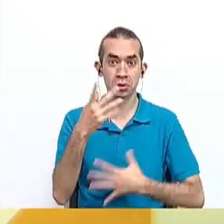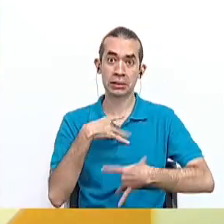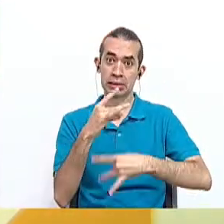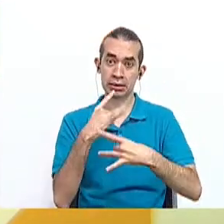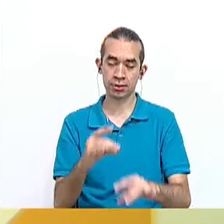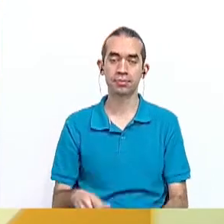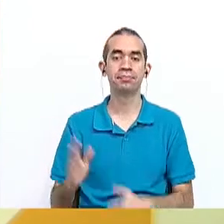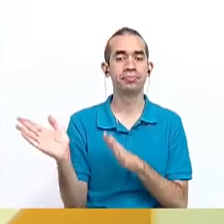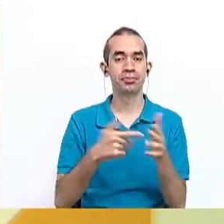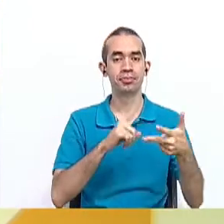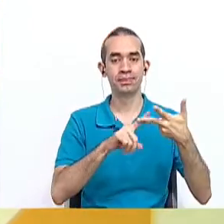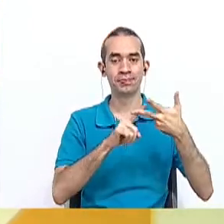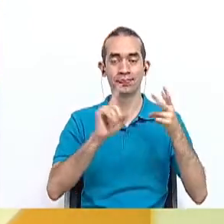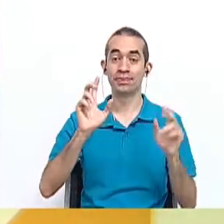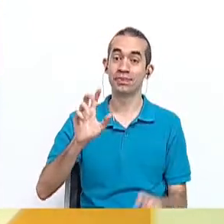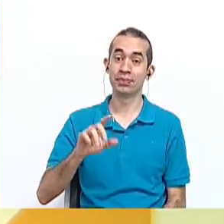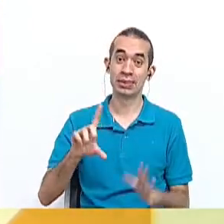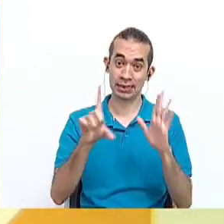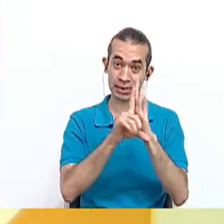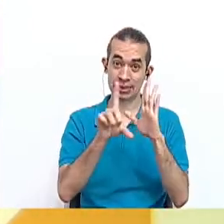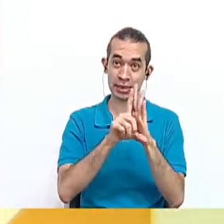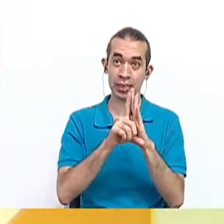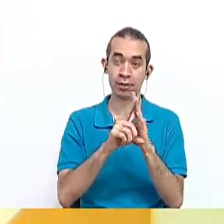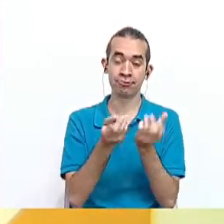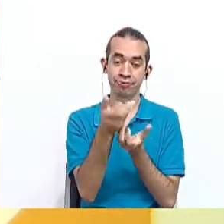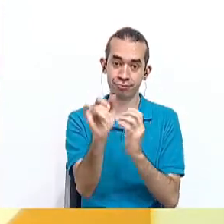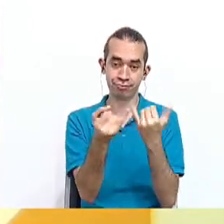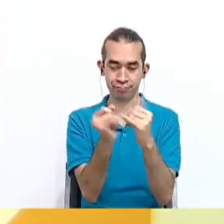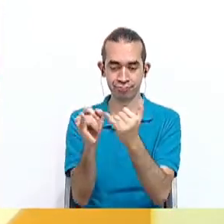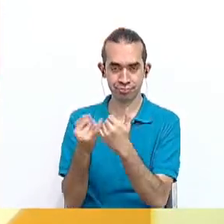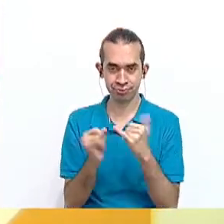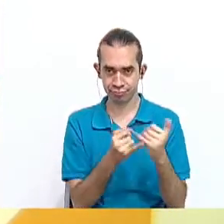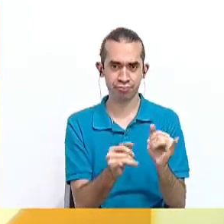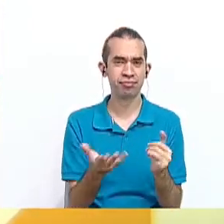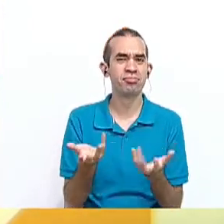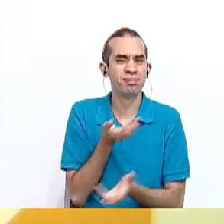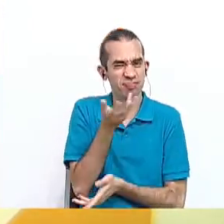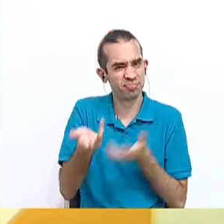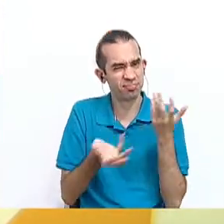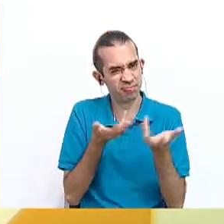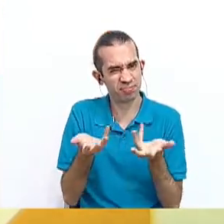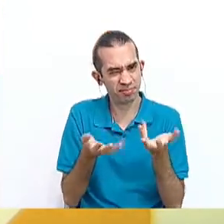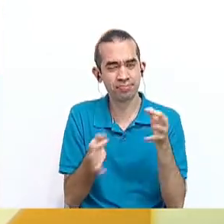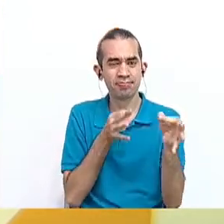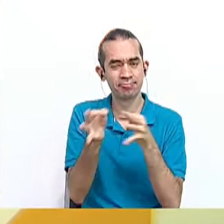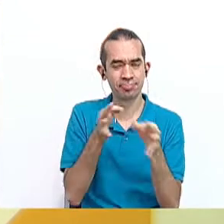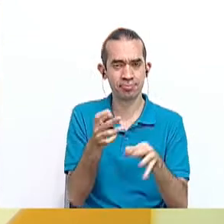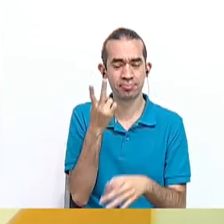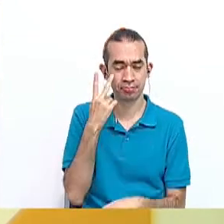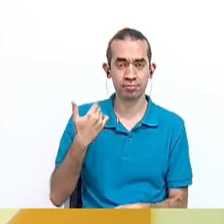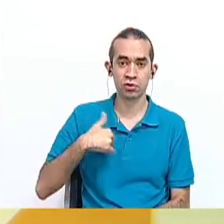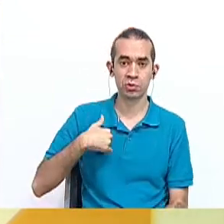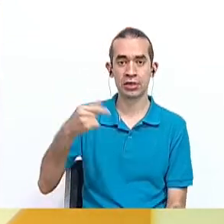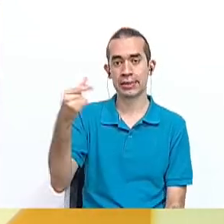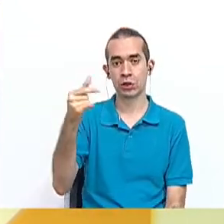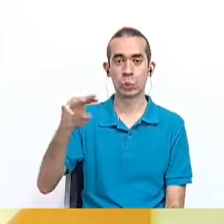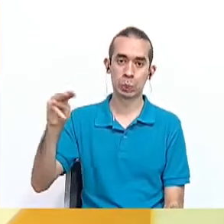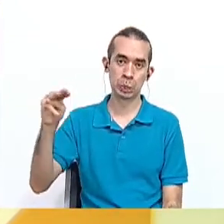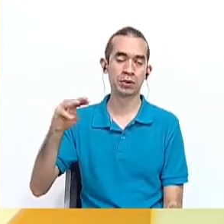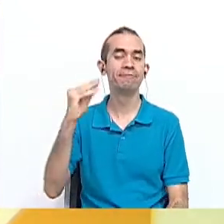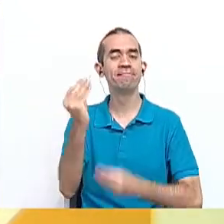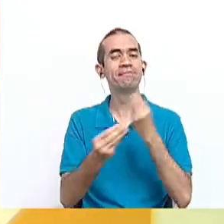Mendel es la ley de la segregación independiente. ¿De qué se trataba esa ley? Bueno, Gregorio Mendel lo que hizo